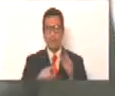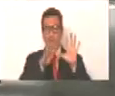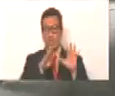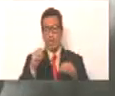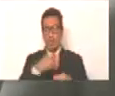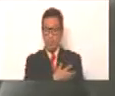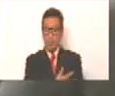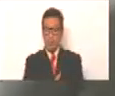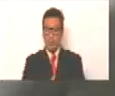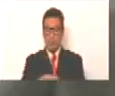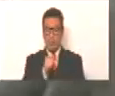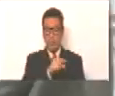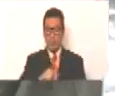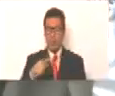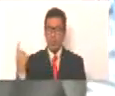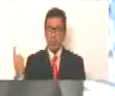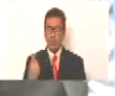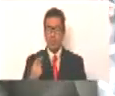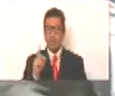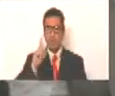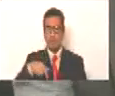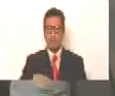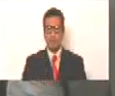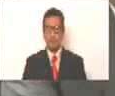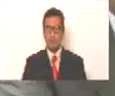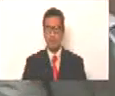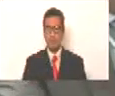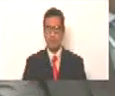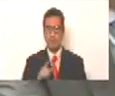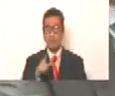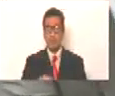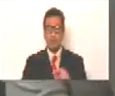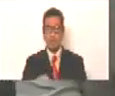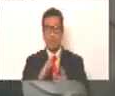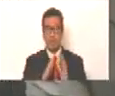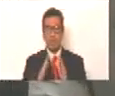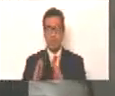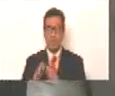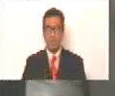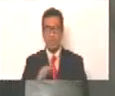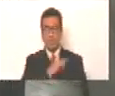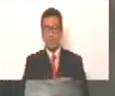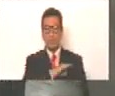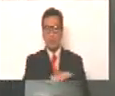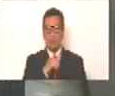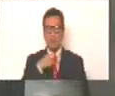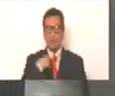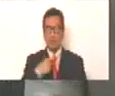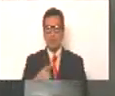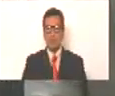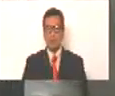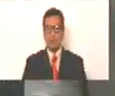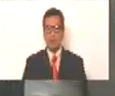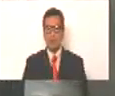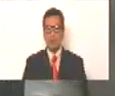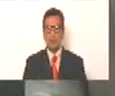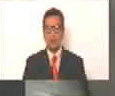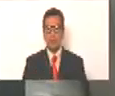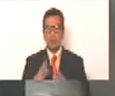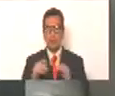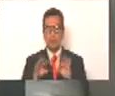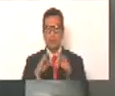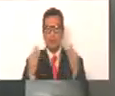lados, sino que además también una forma de organización social que dio al traste con las familias por